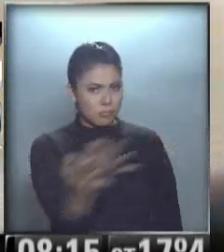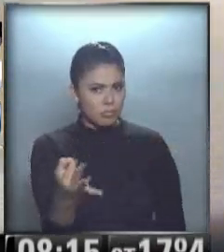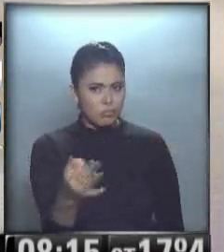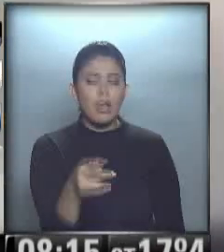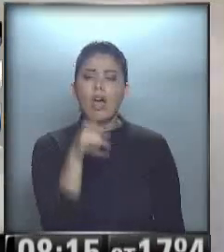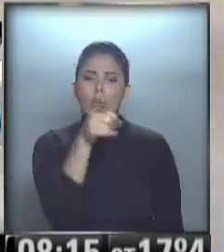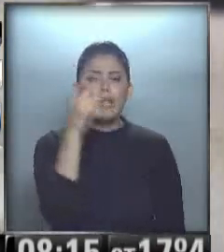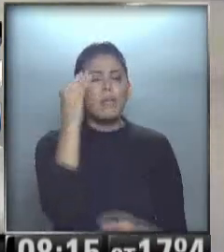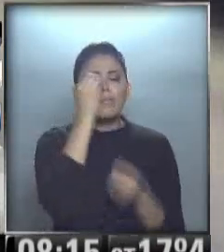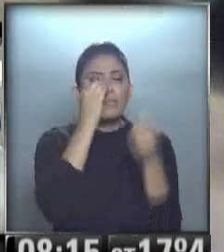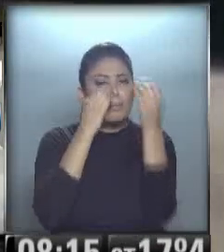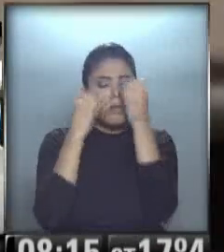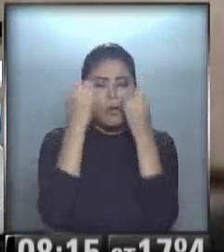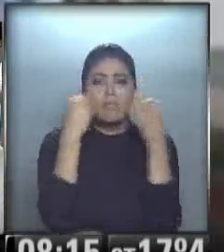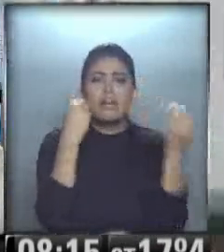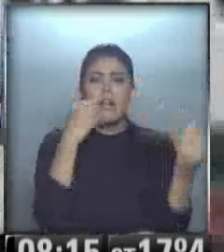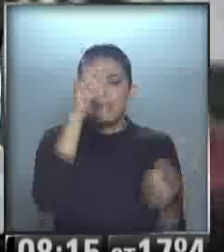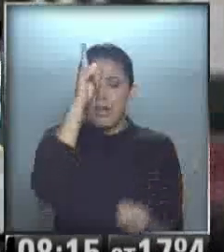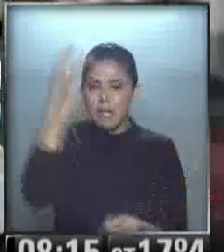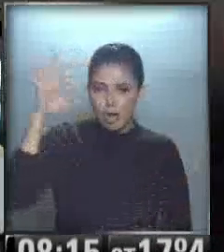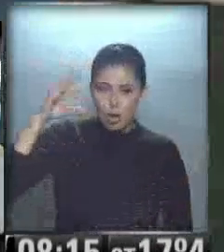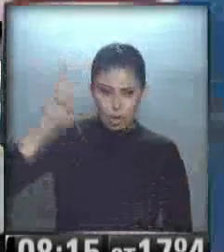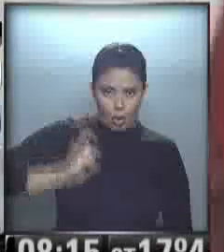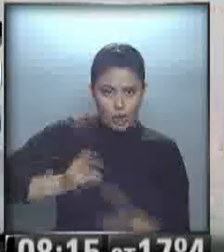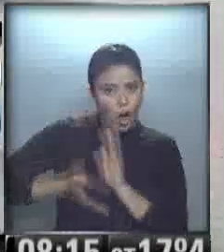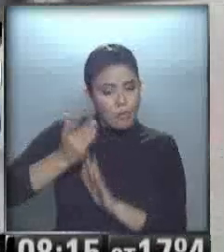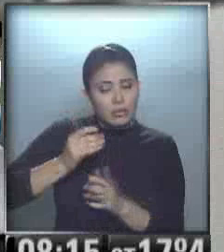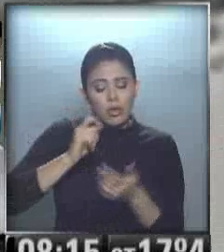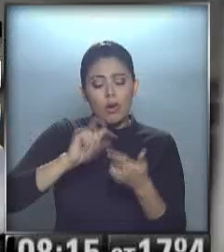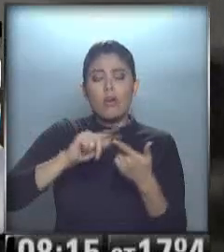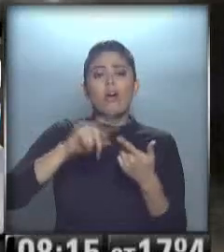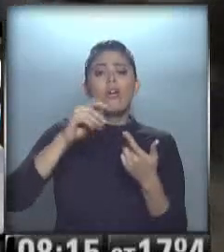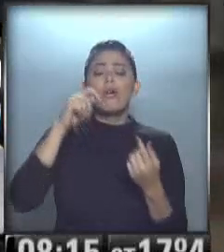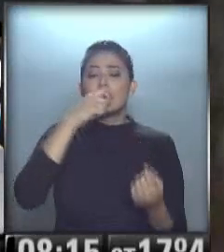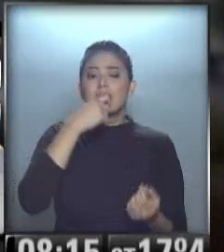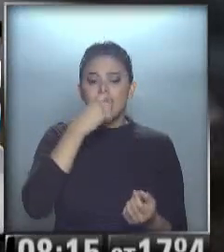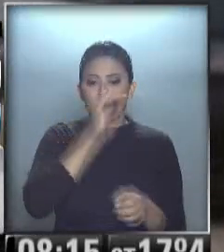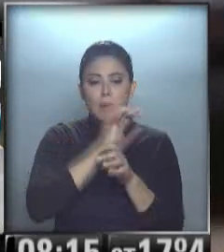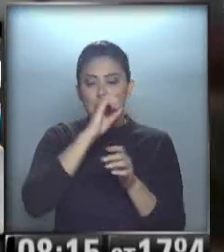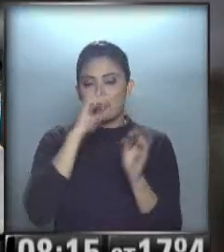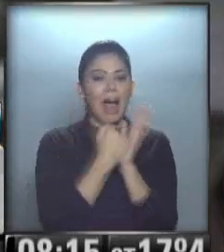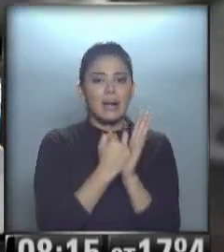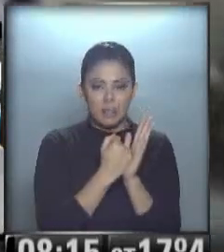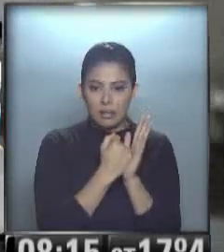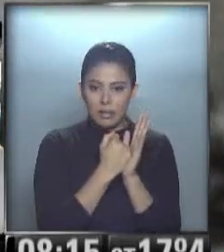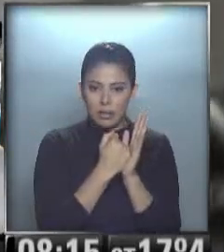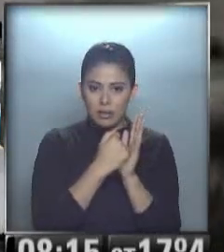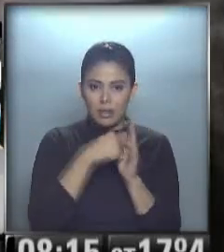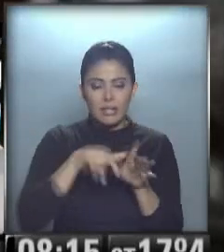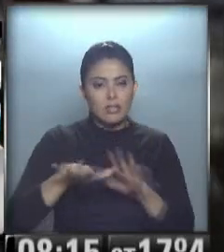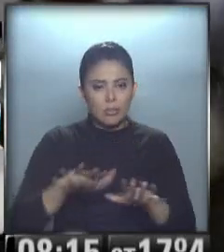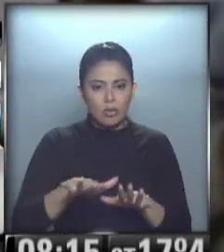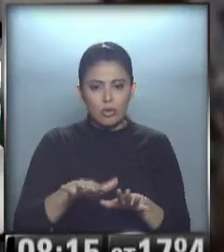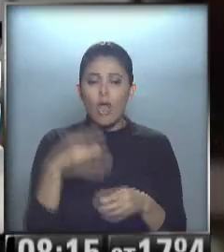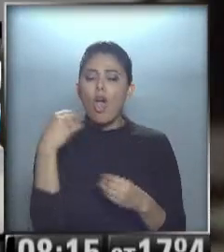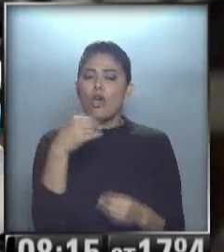García. Pero ¿a usted qué le preocupa más? ¿Que los policías cobren el aumento o el antecedente que deja este hecho puntual de cómo